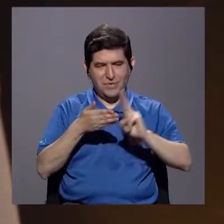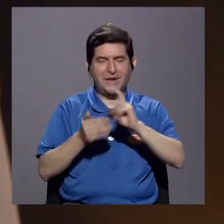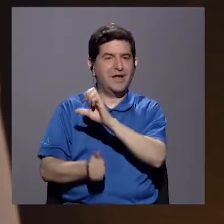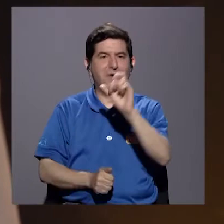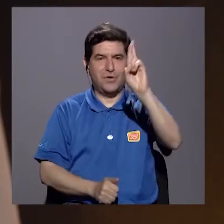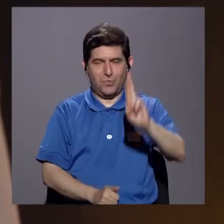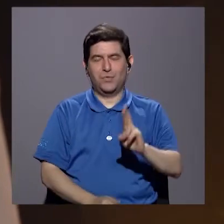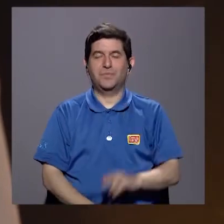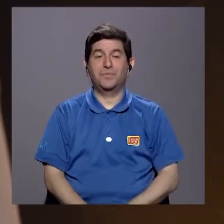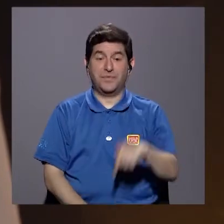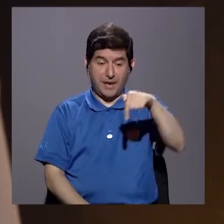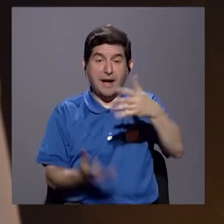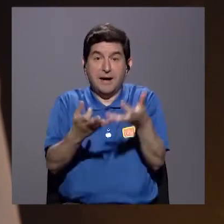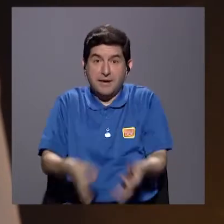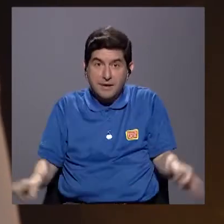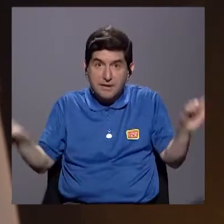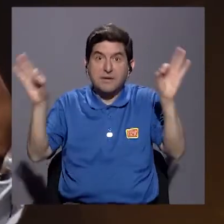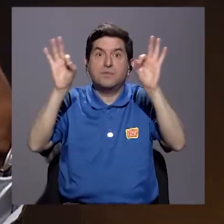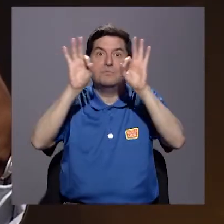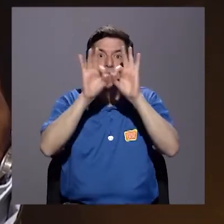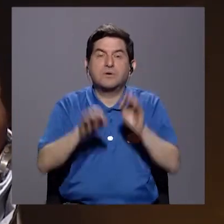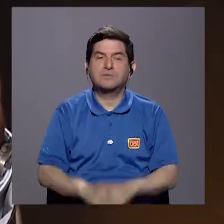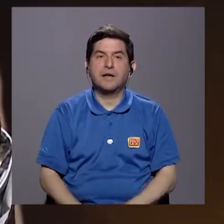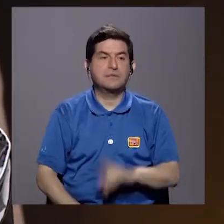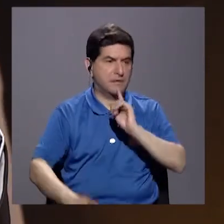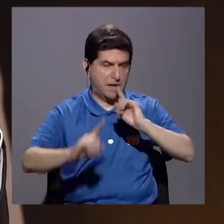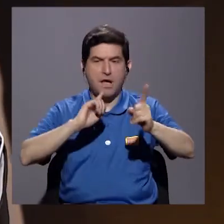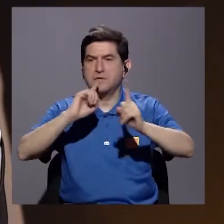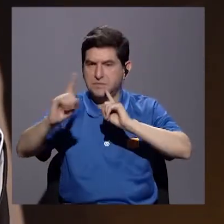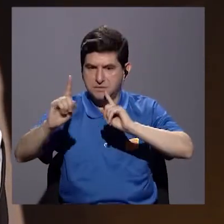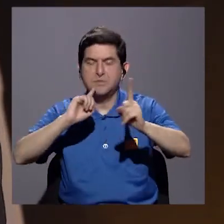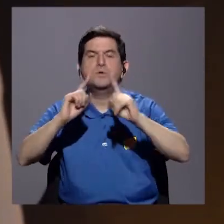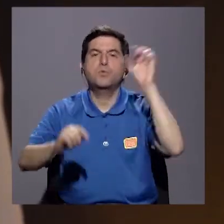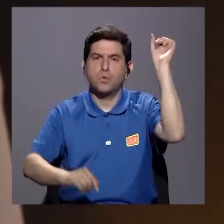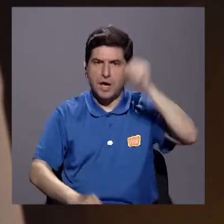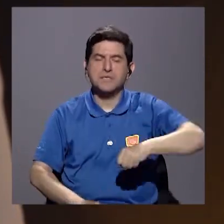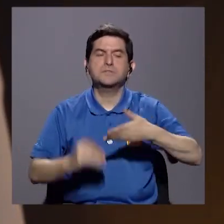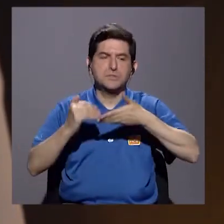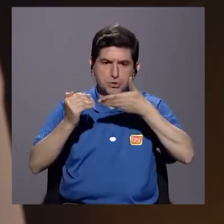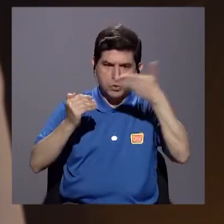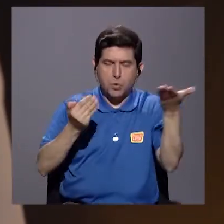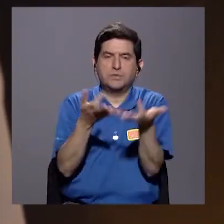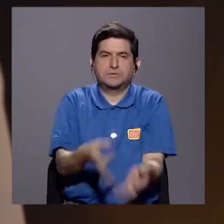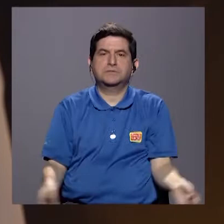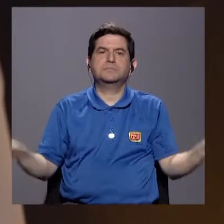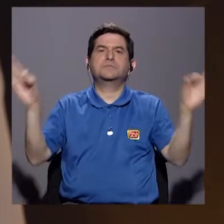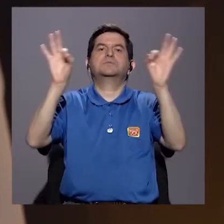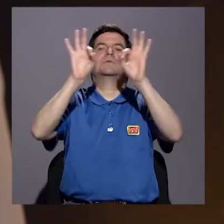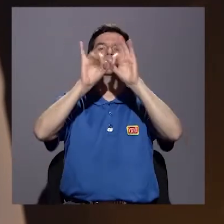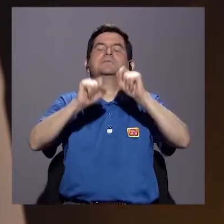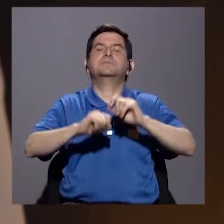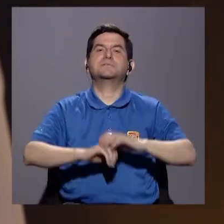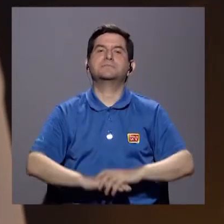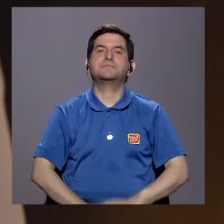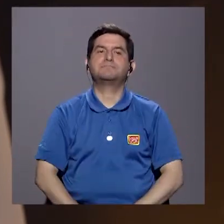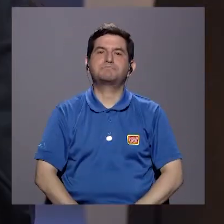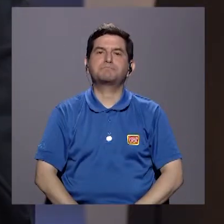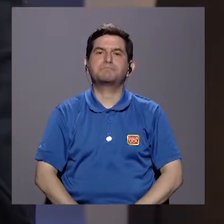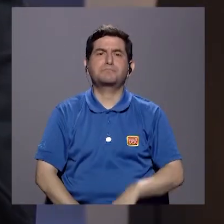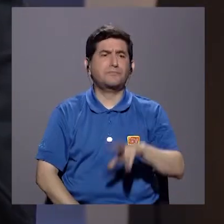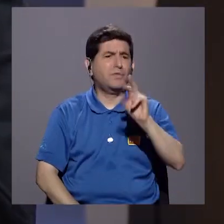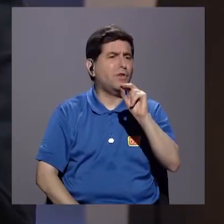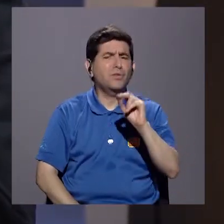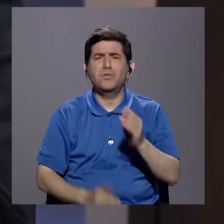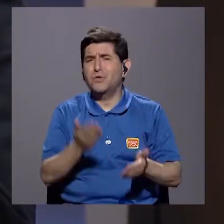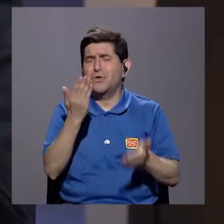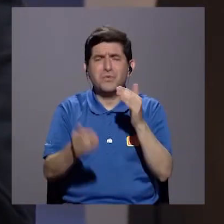la Universidad de Costa Rica, porque lo importante para nosotros es la divulgación en cosas fundamentales. Sí,